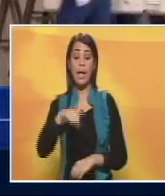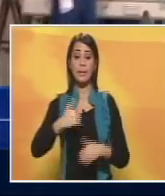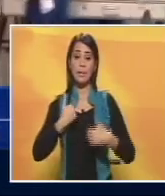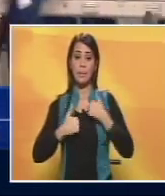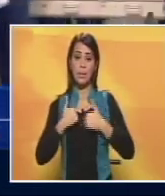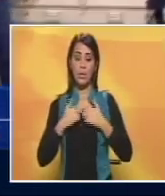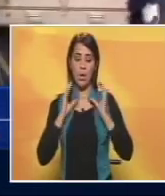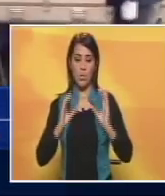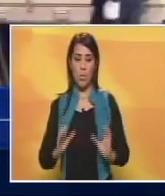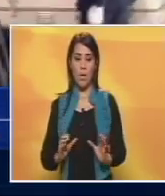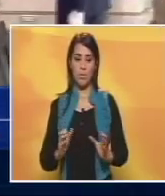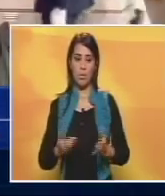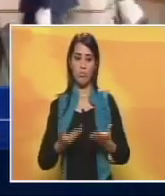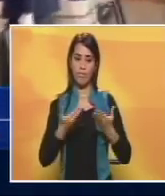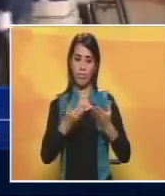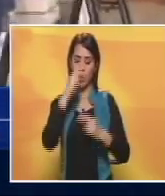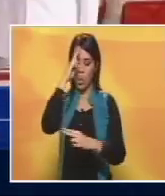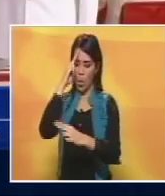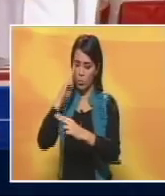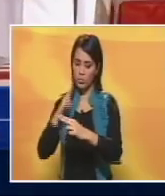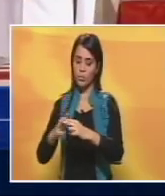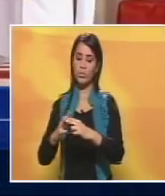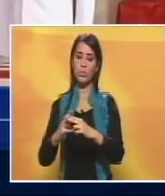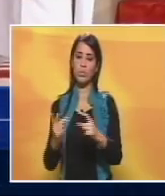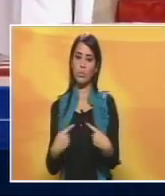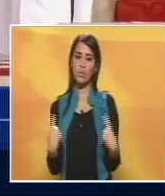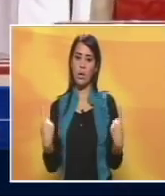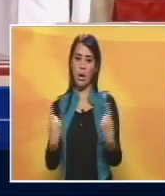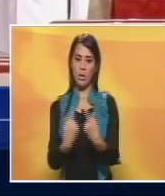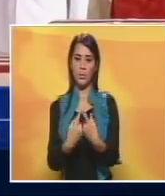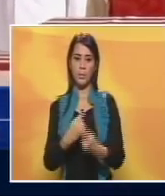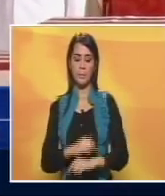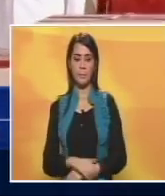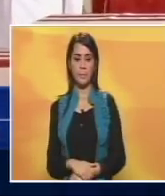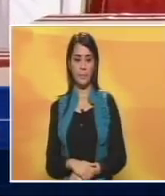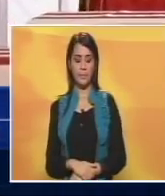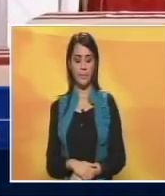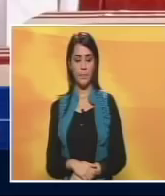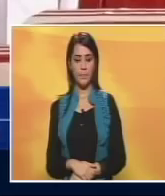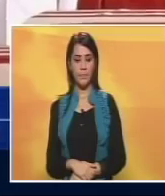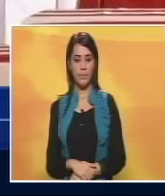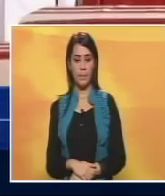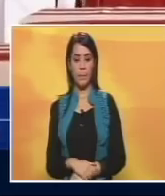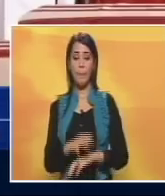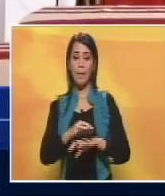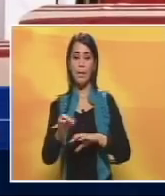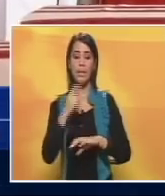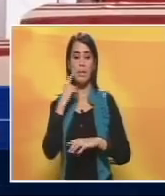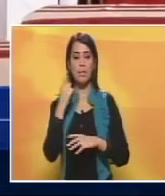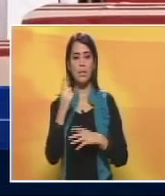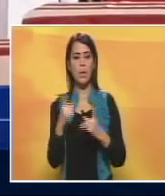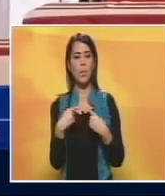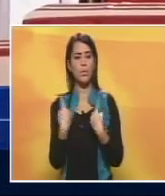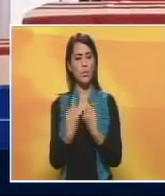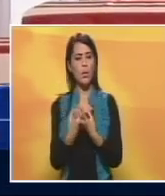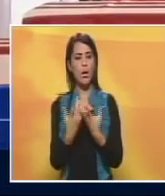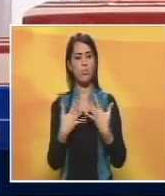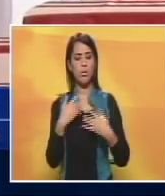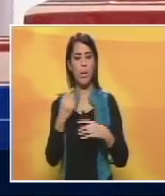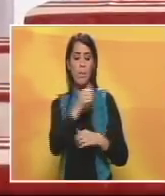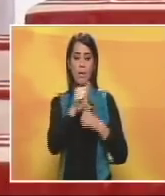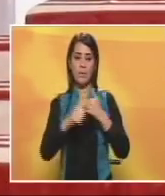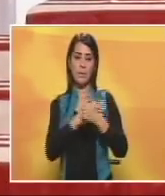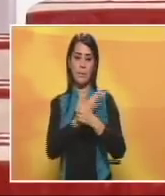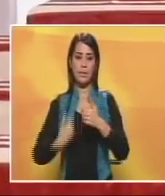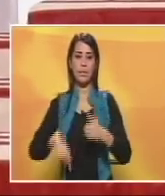fueron recibidos con honores en la base naval de Pearl Harbor en Hawái durante un acto encabezado por el vicepresidente